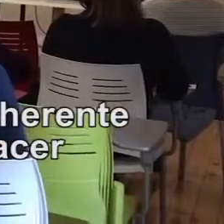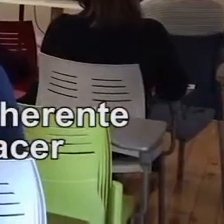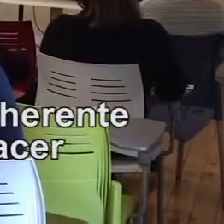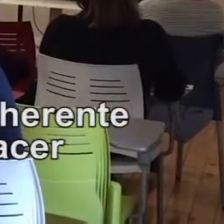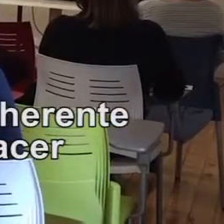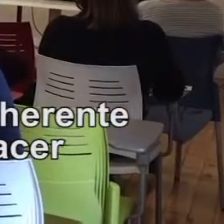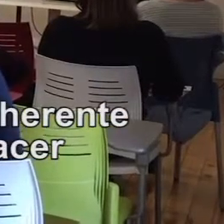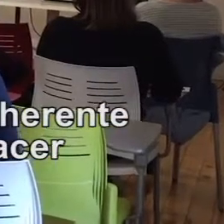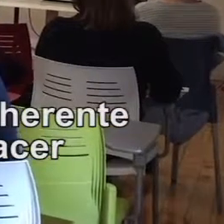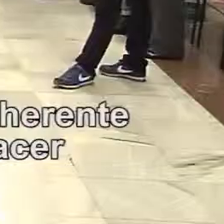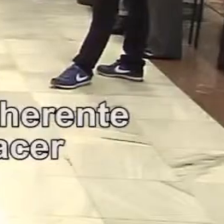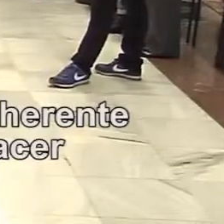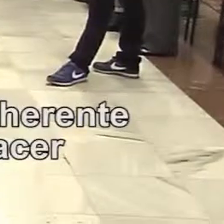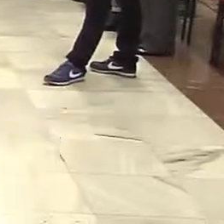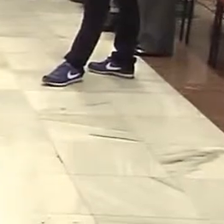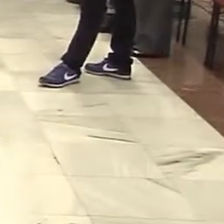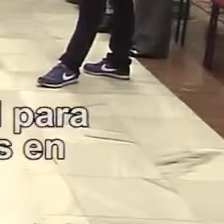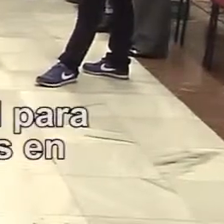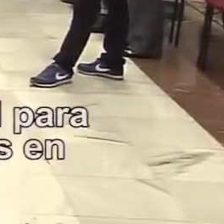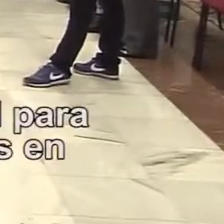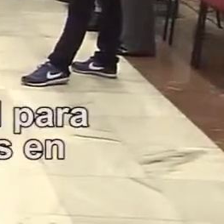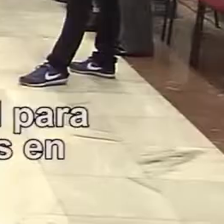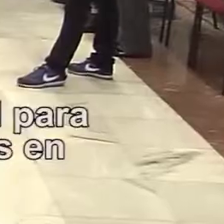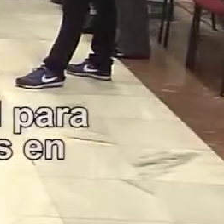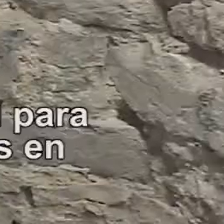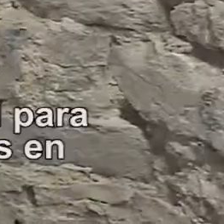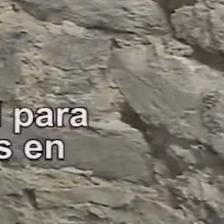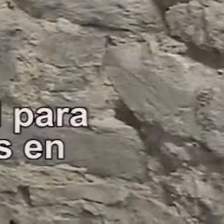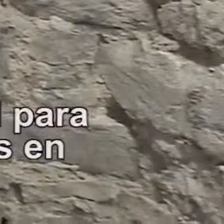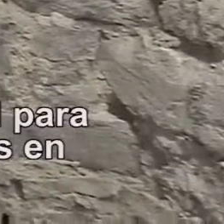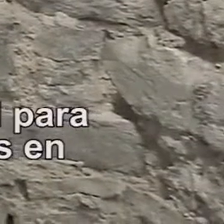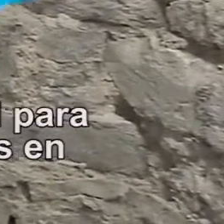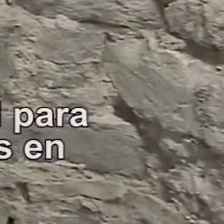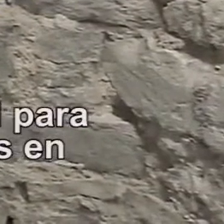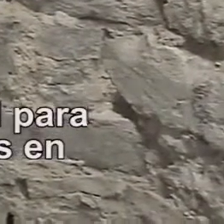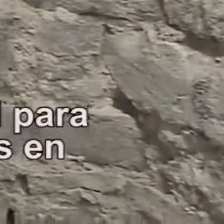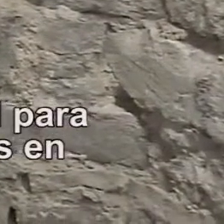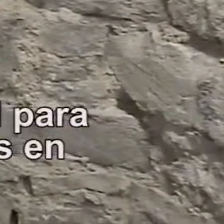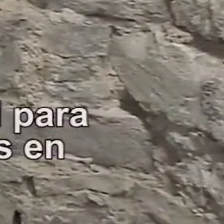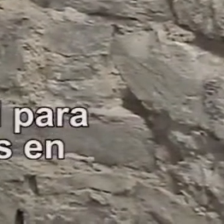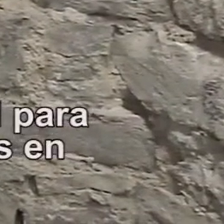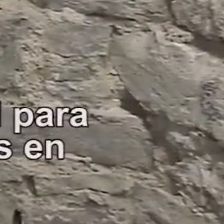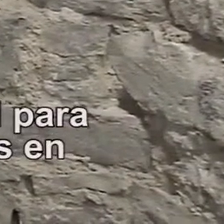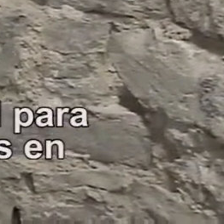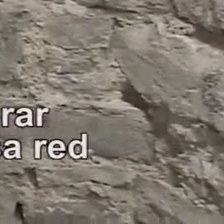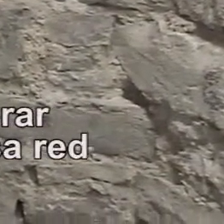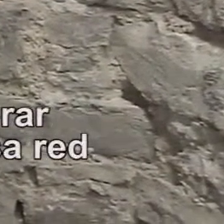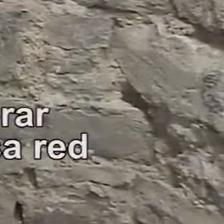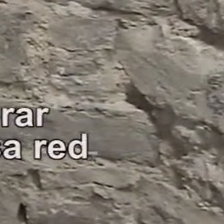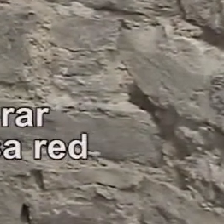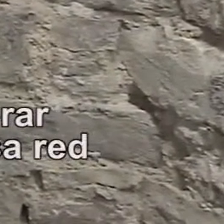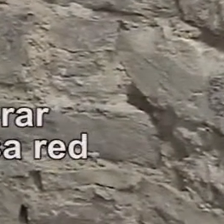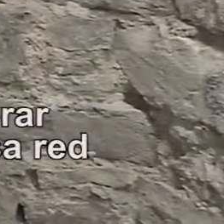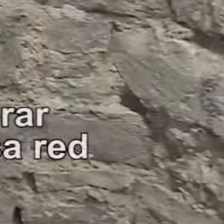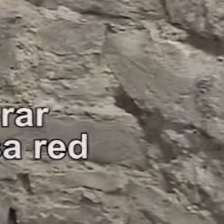es coherente con lo que se dice que se tiene que hacer. Compartir experiencias es fundamental para, bueno, para aprender de los errores, para ponernos en clave